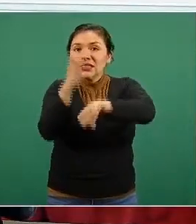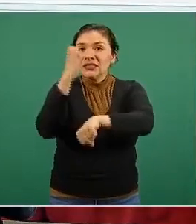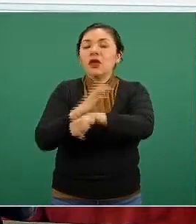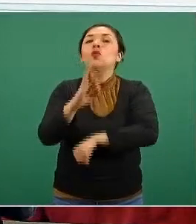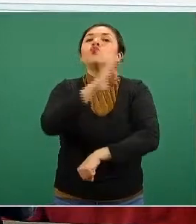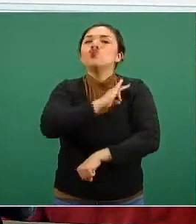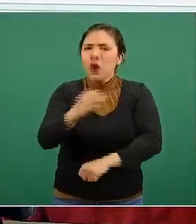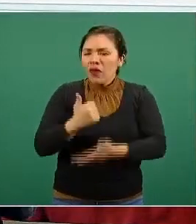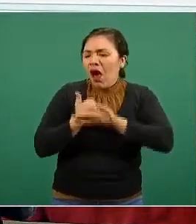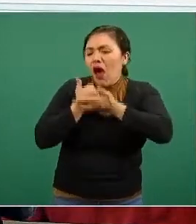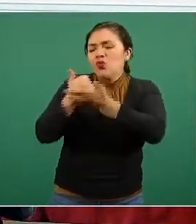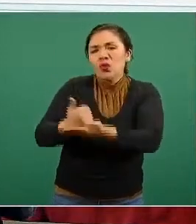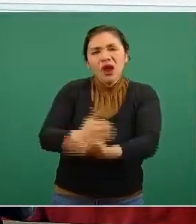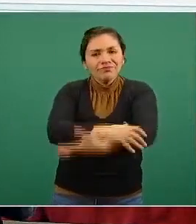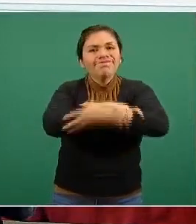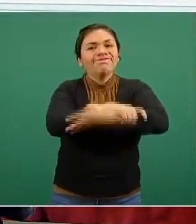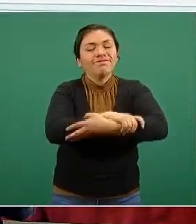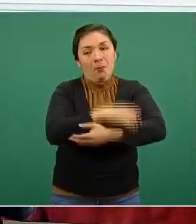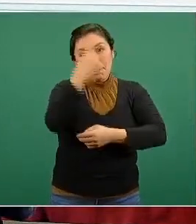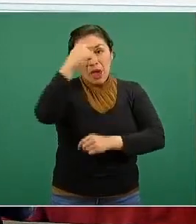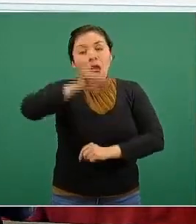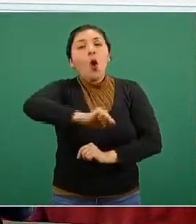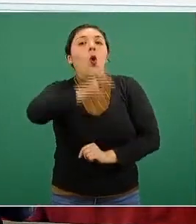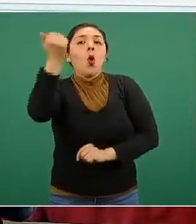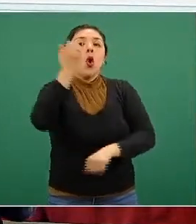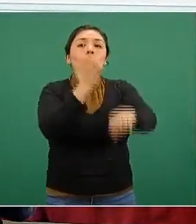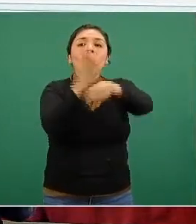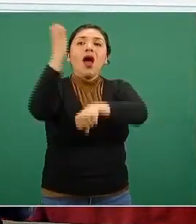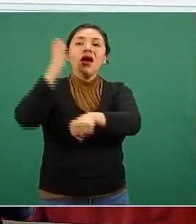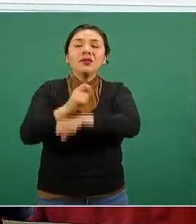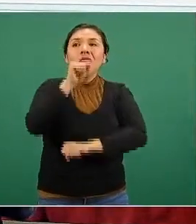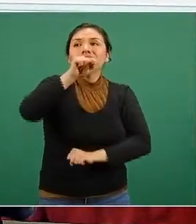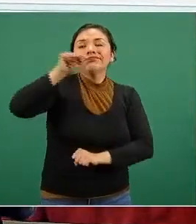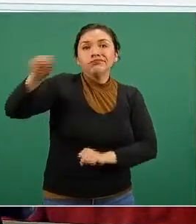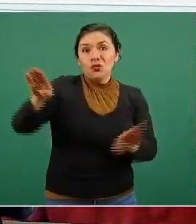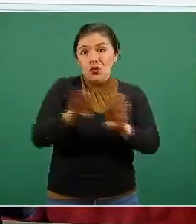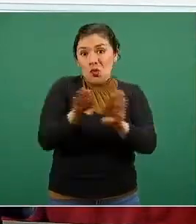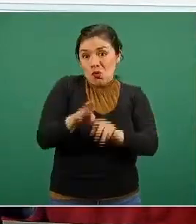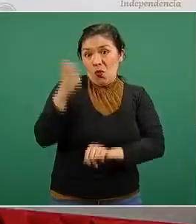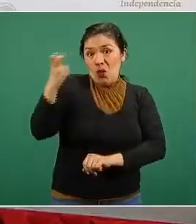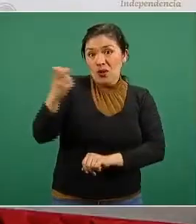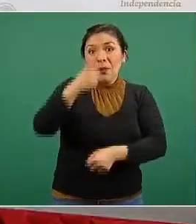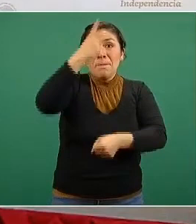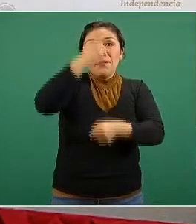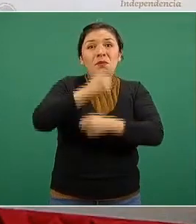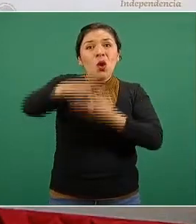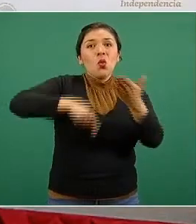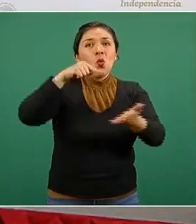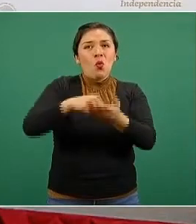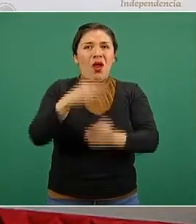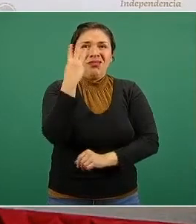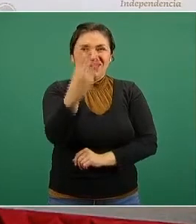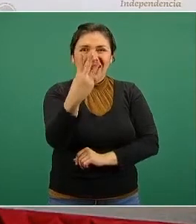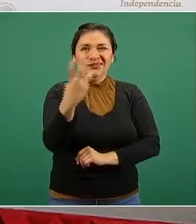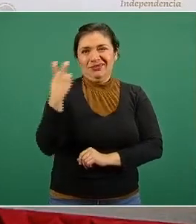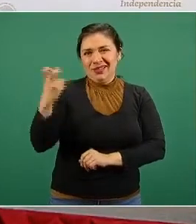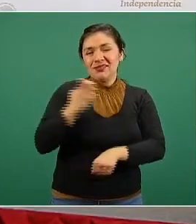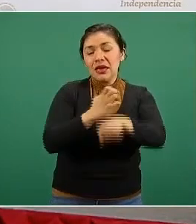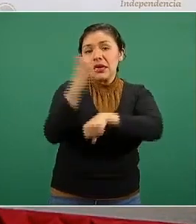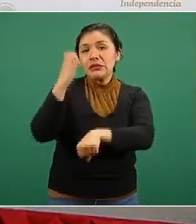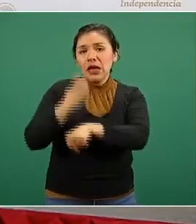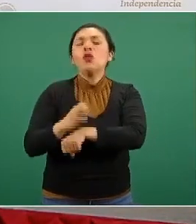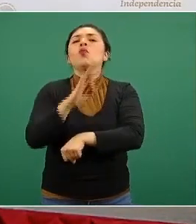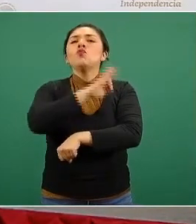y solidarizarse con otras entidades federativas como las que están en los primeros lugares de ocupación